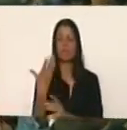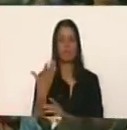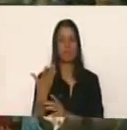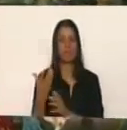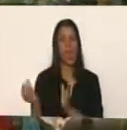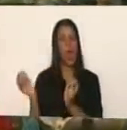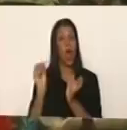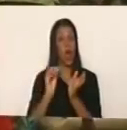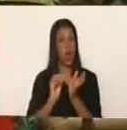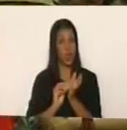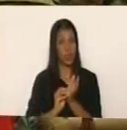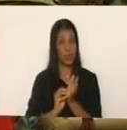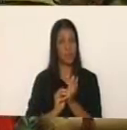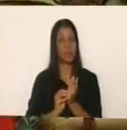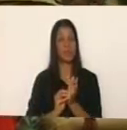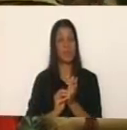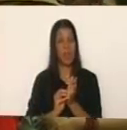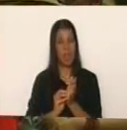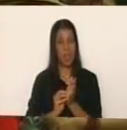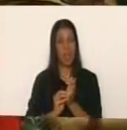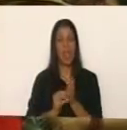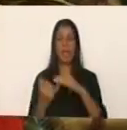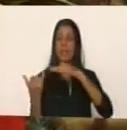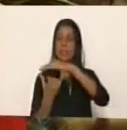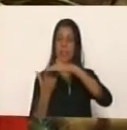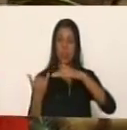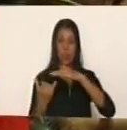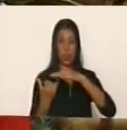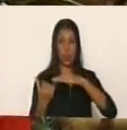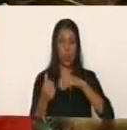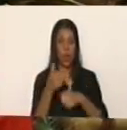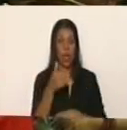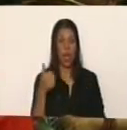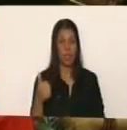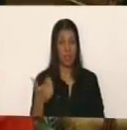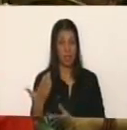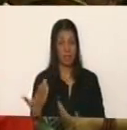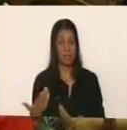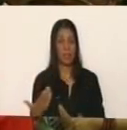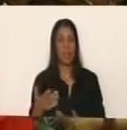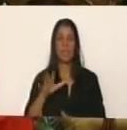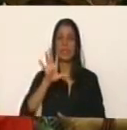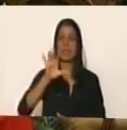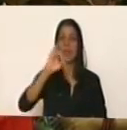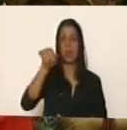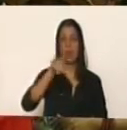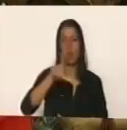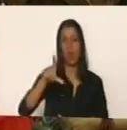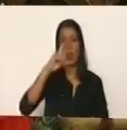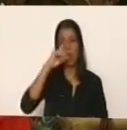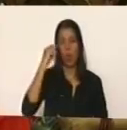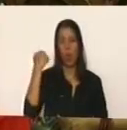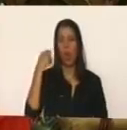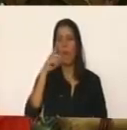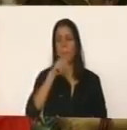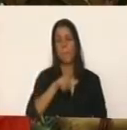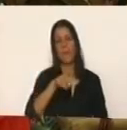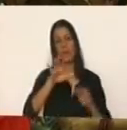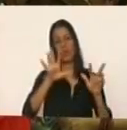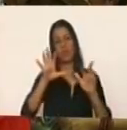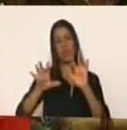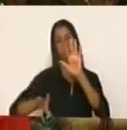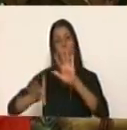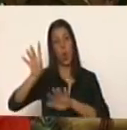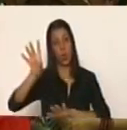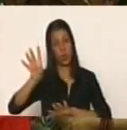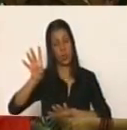las instituciones. Los actos fundacionales son el 5 de julio de 1811 y